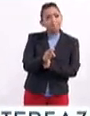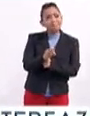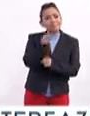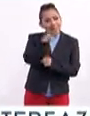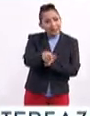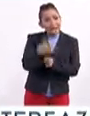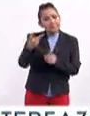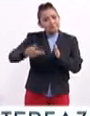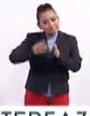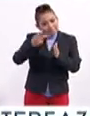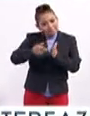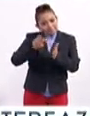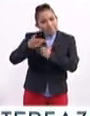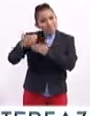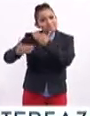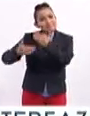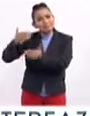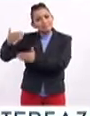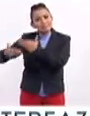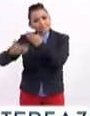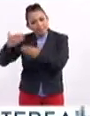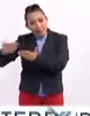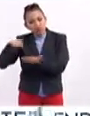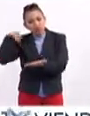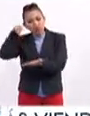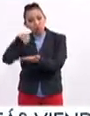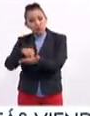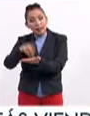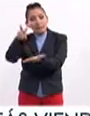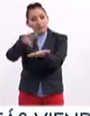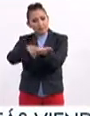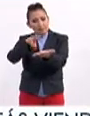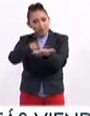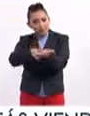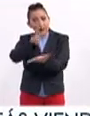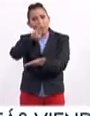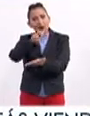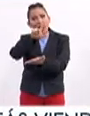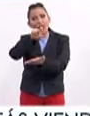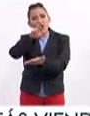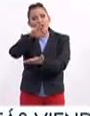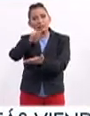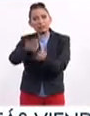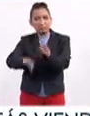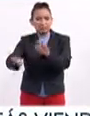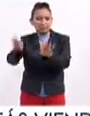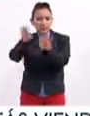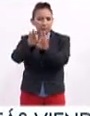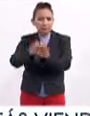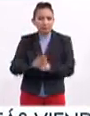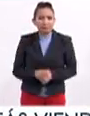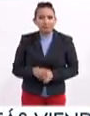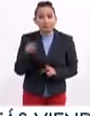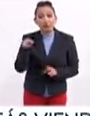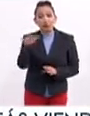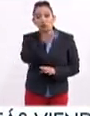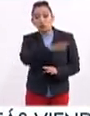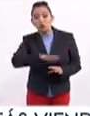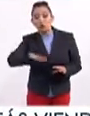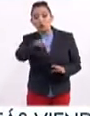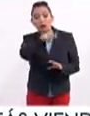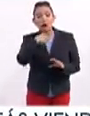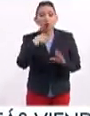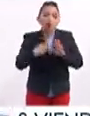de consecución de la implantación de valores fundamentales en una sociedad